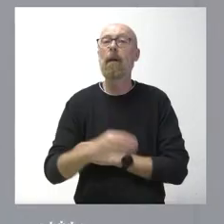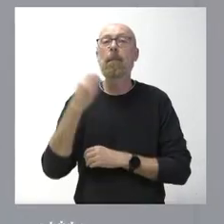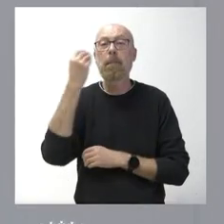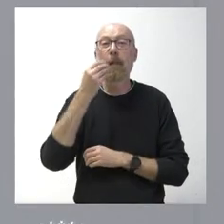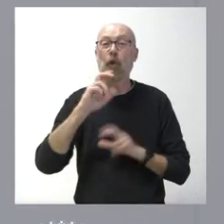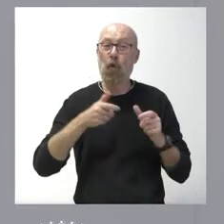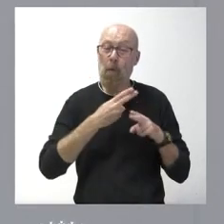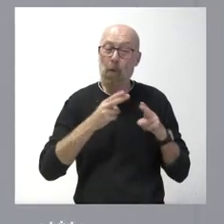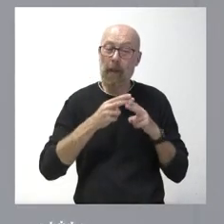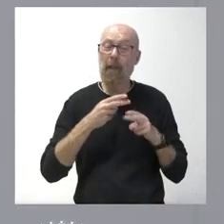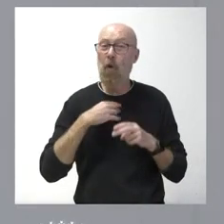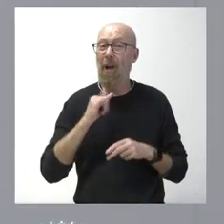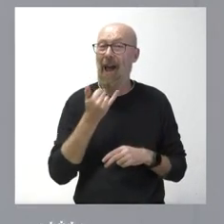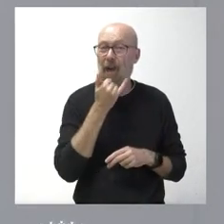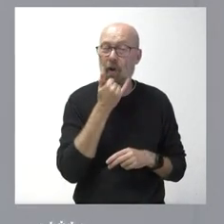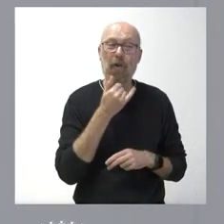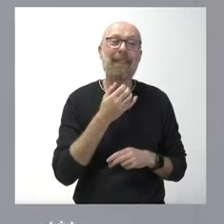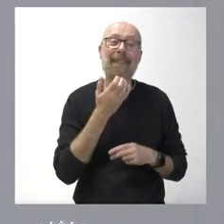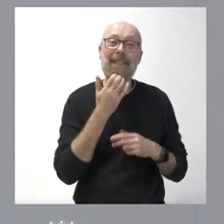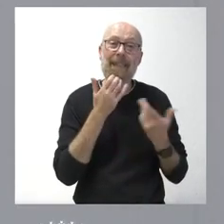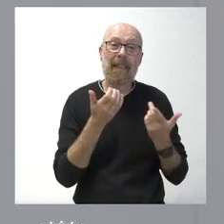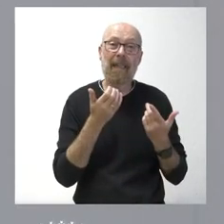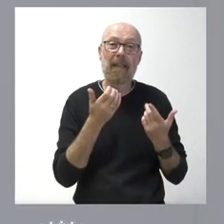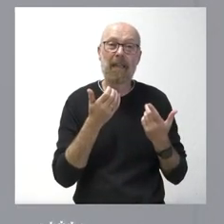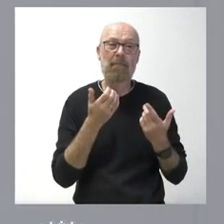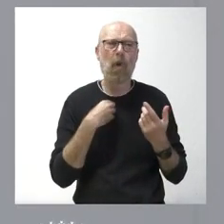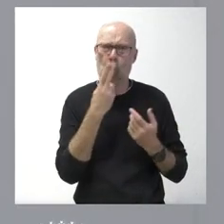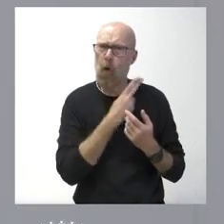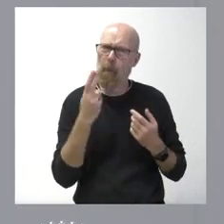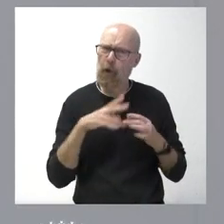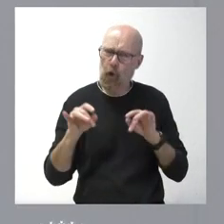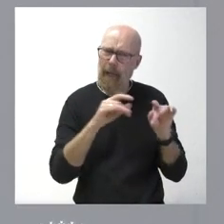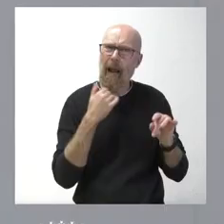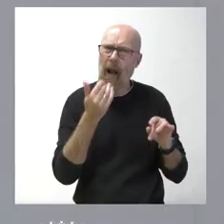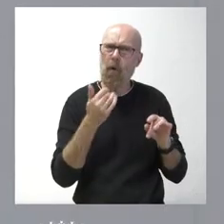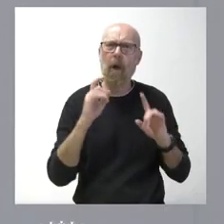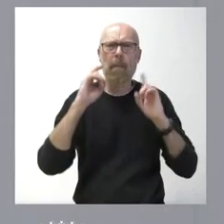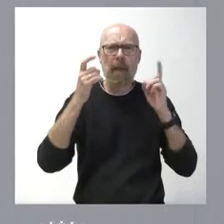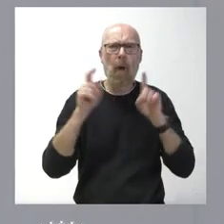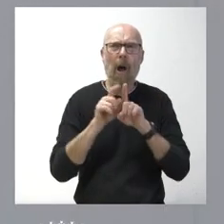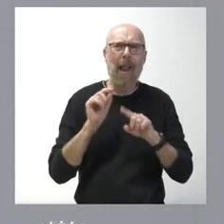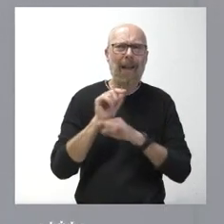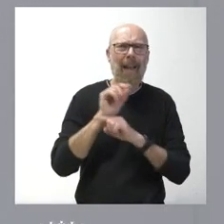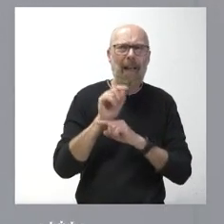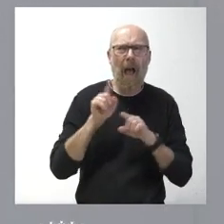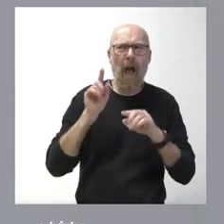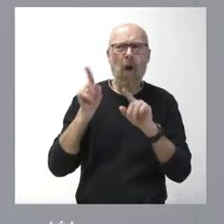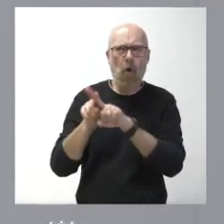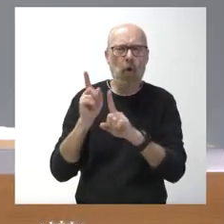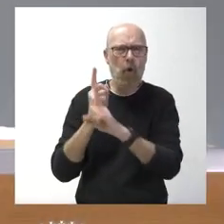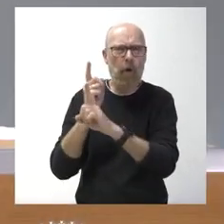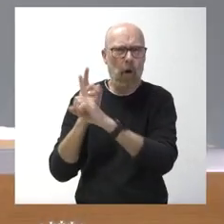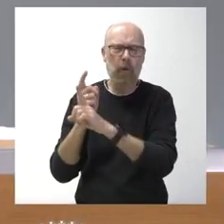grupo político que tenga seriedad y compromiso con esta tierra pues empezar un procedimiento de crítica a ninguna empresa de nuestra comunidad